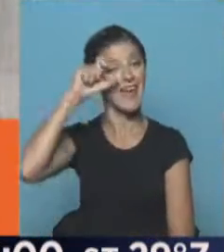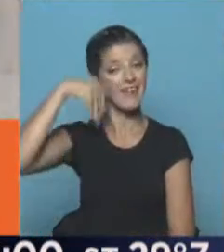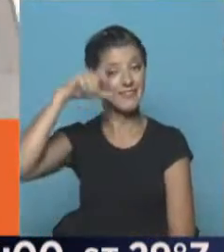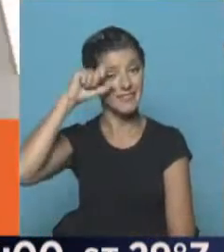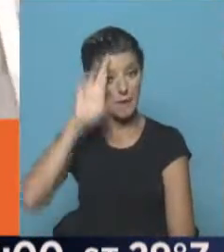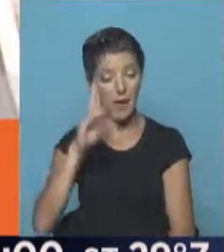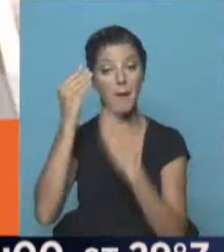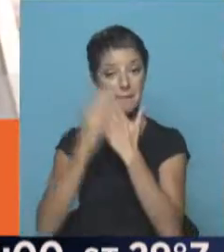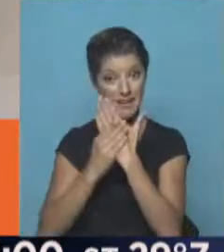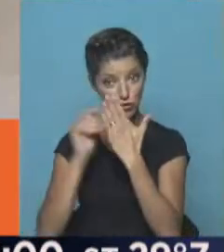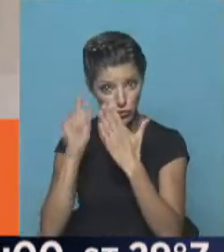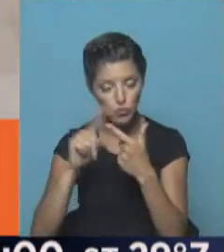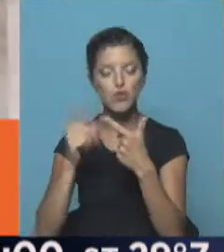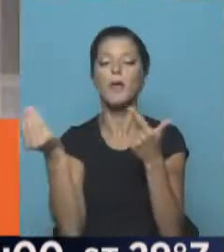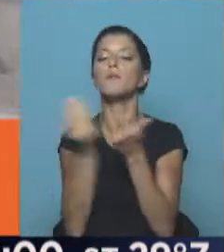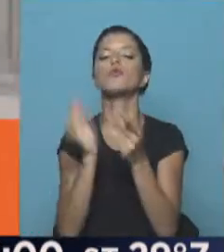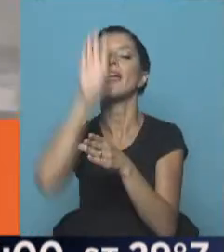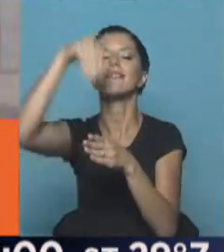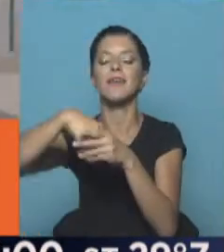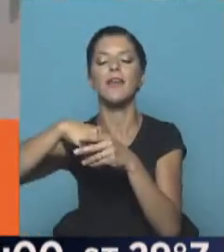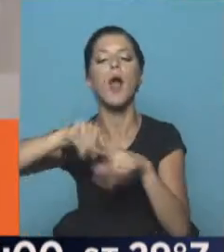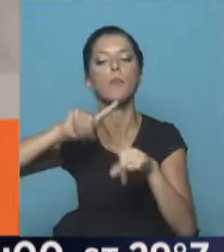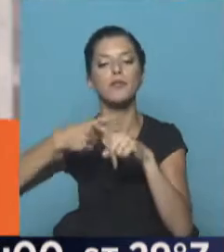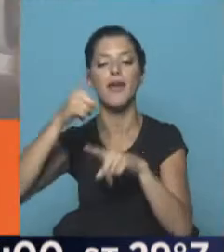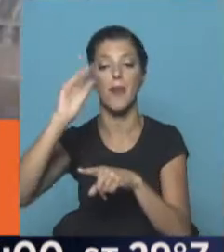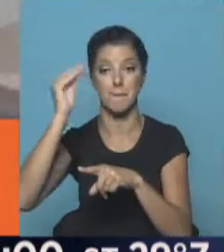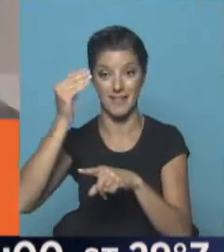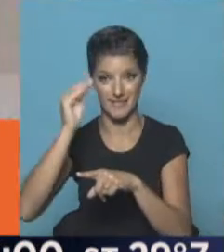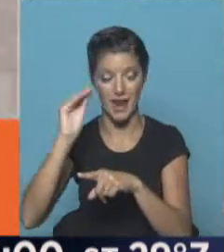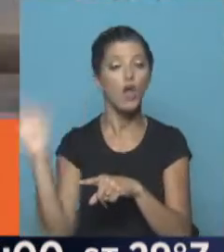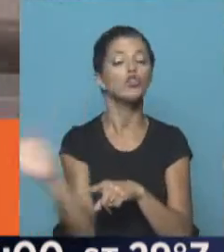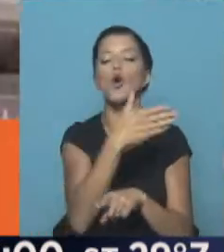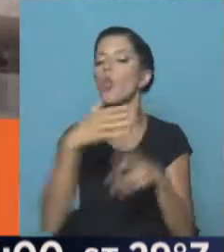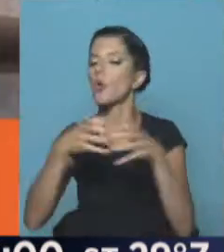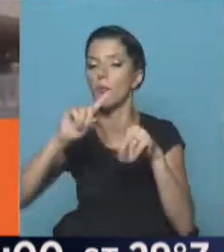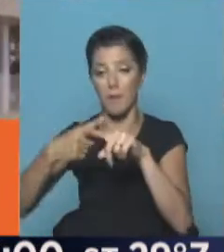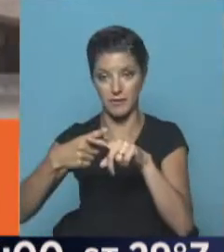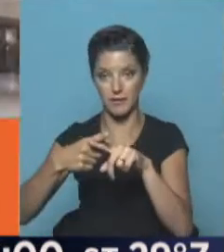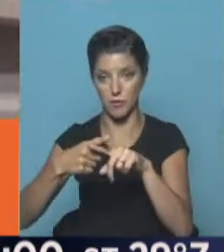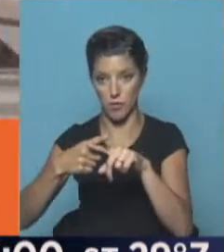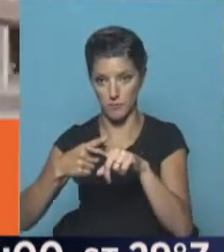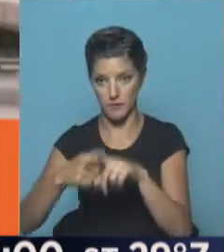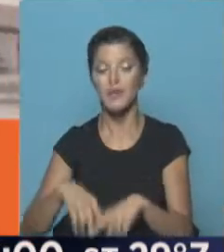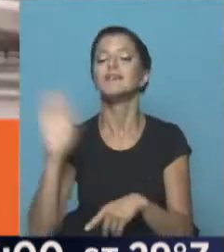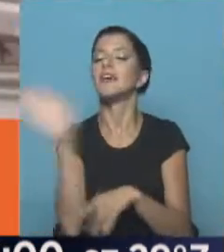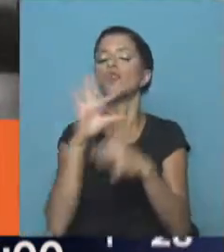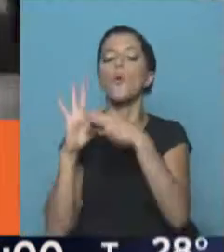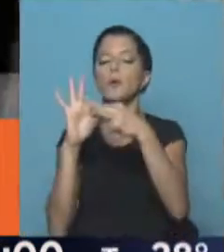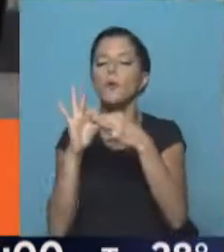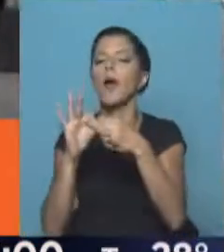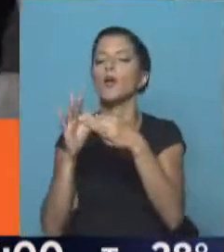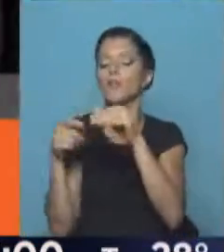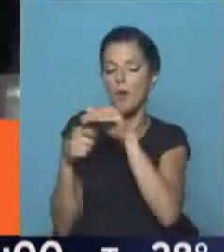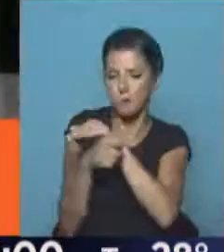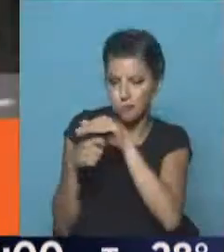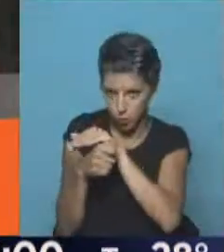ya numerosos miembros de la clase política brasileña de todos los partidos implicados en pagos y cobros de sobornos en